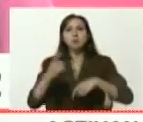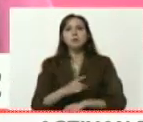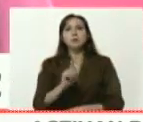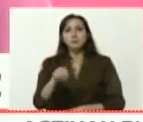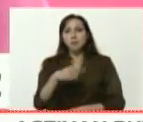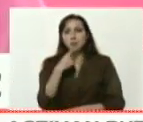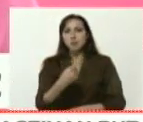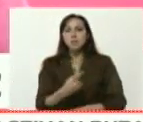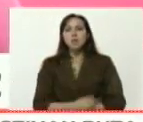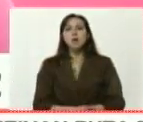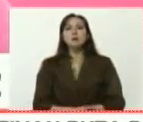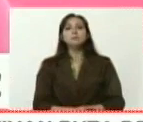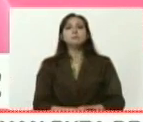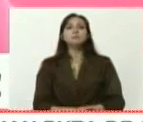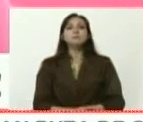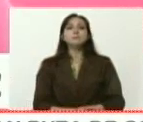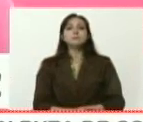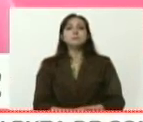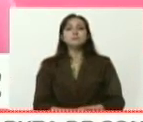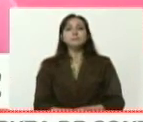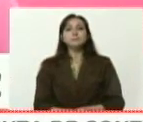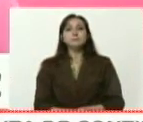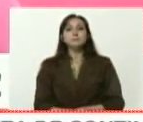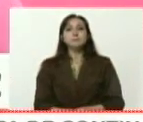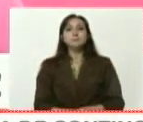parafraseaba Shakespeare y decía: